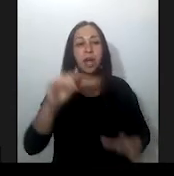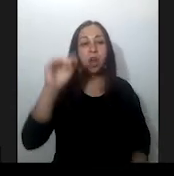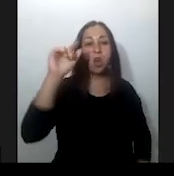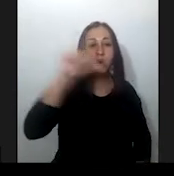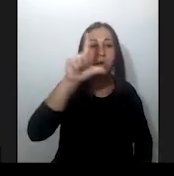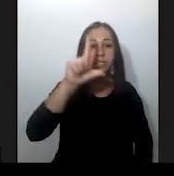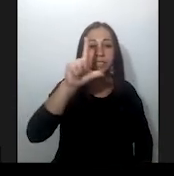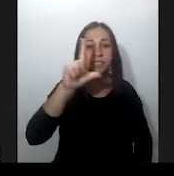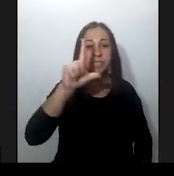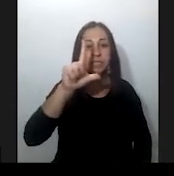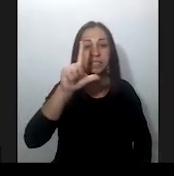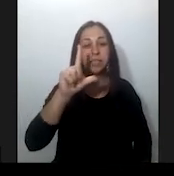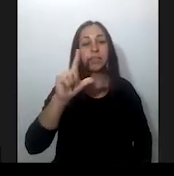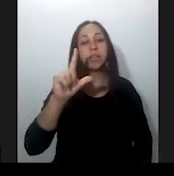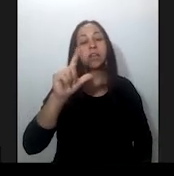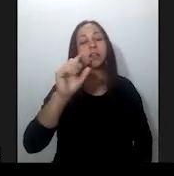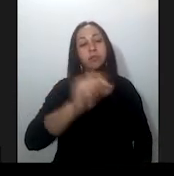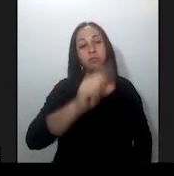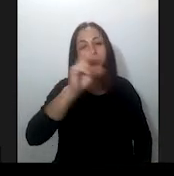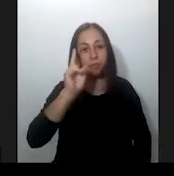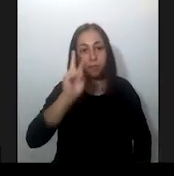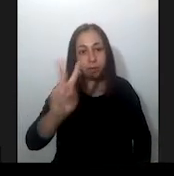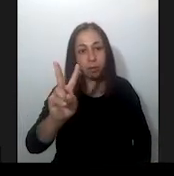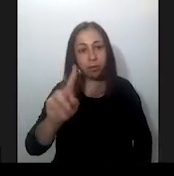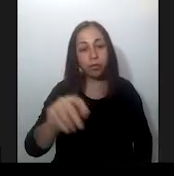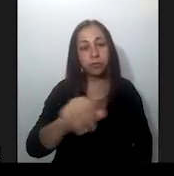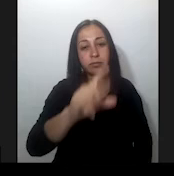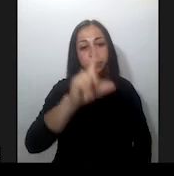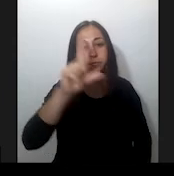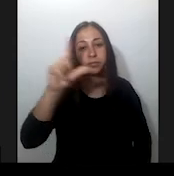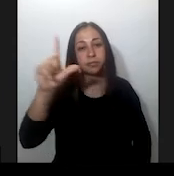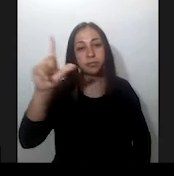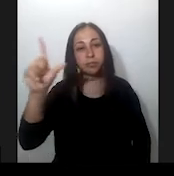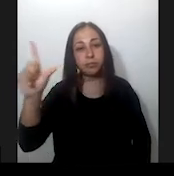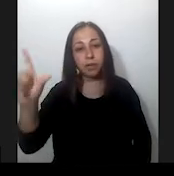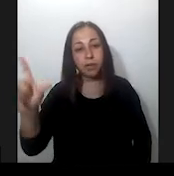lunes. Y podemos observar que voy a desplegar, voy a